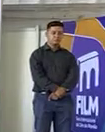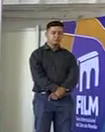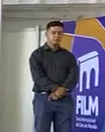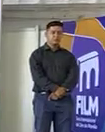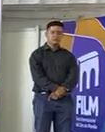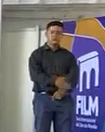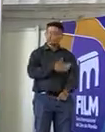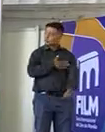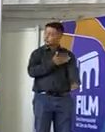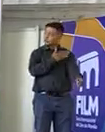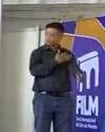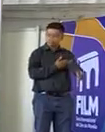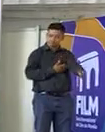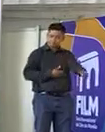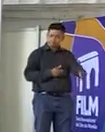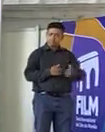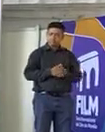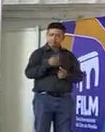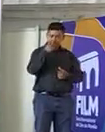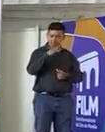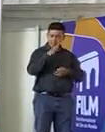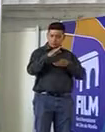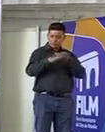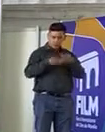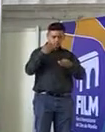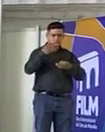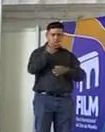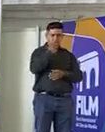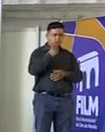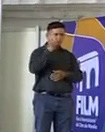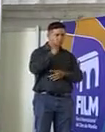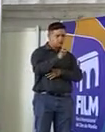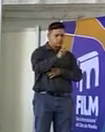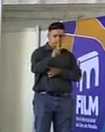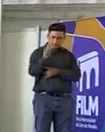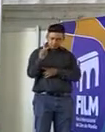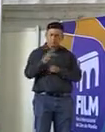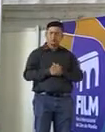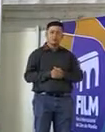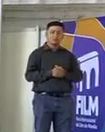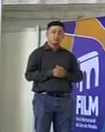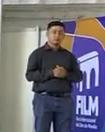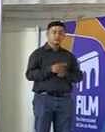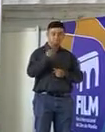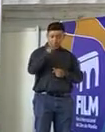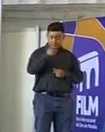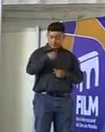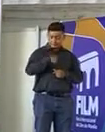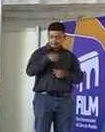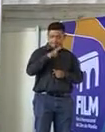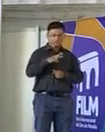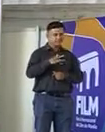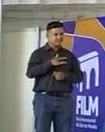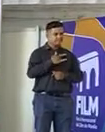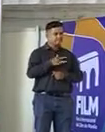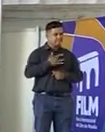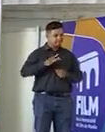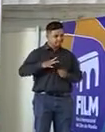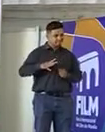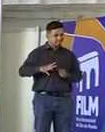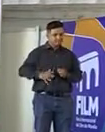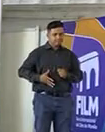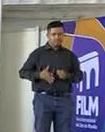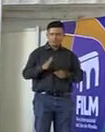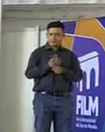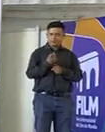Muy buenas tardes tengan todas y todos ustedes. Para mí es un gusto estar